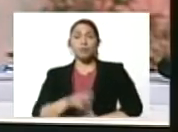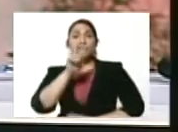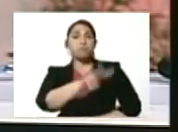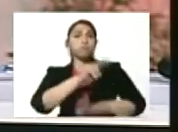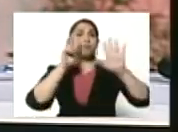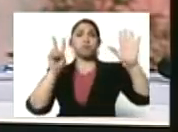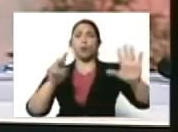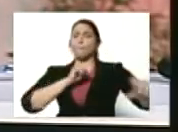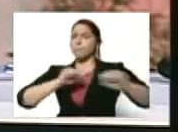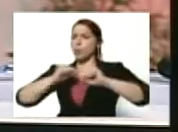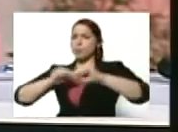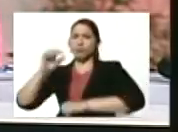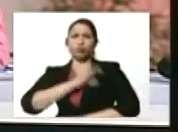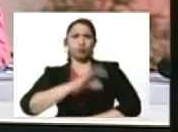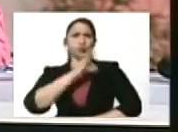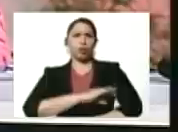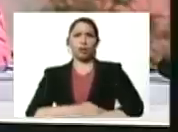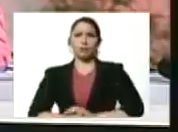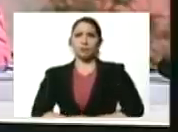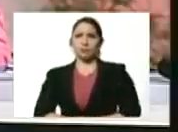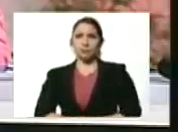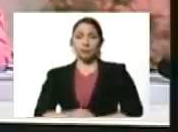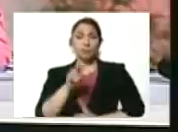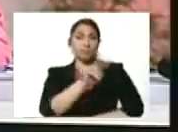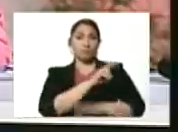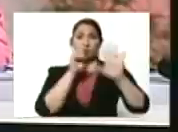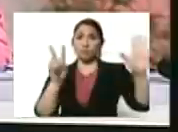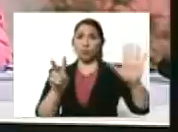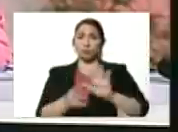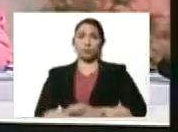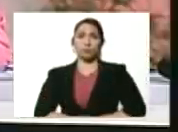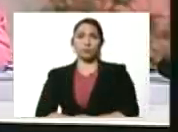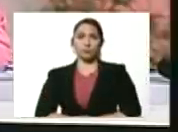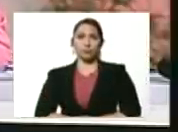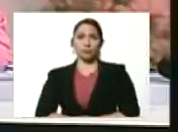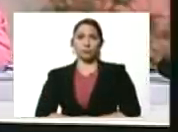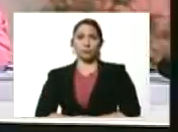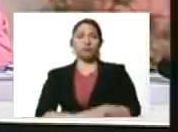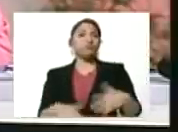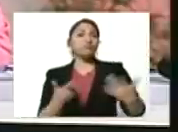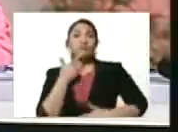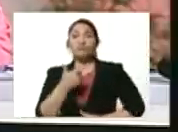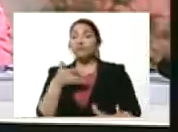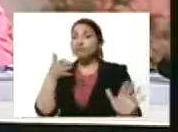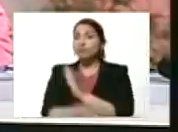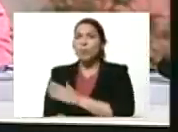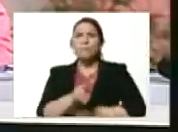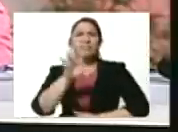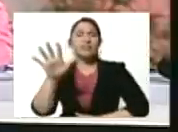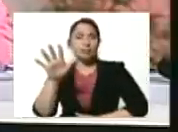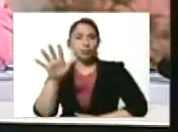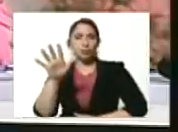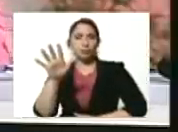27 movimientos sociales. 27. ¿Qué dice Héctor? O 25 nos dio.